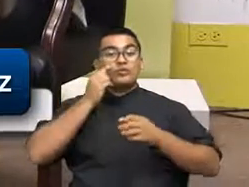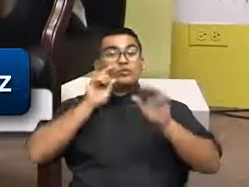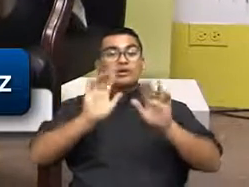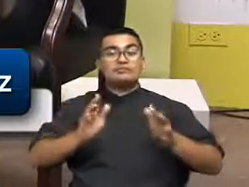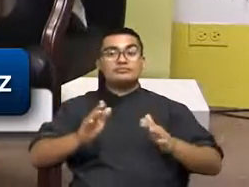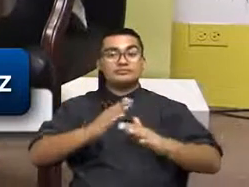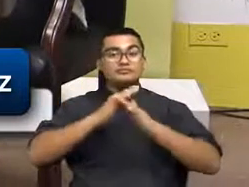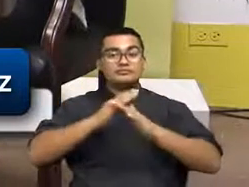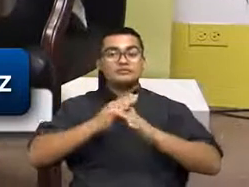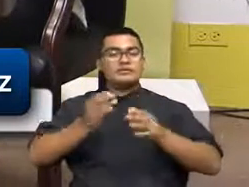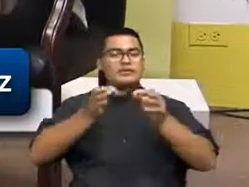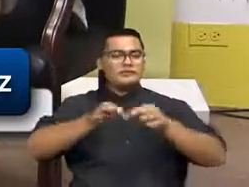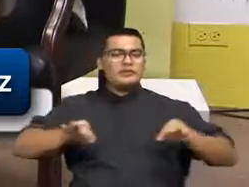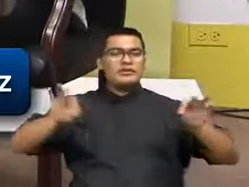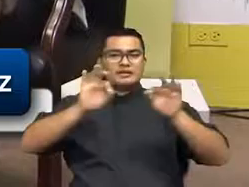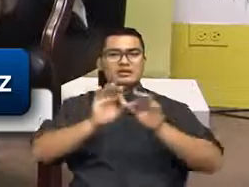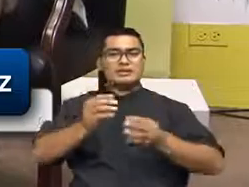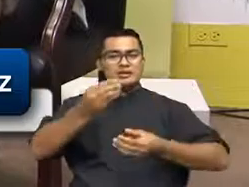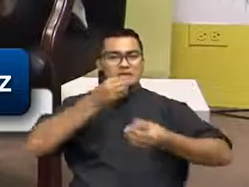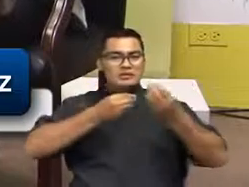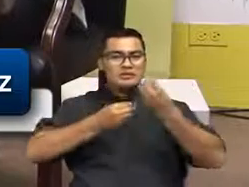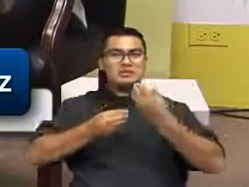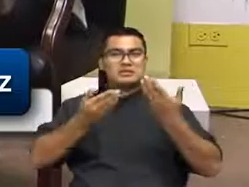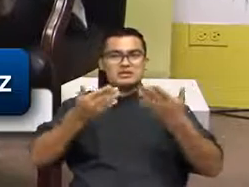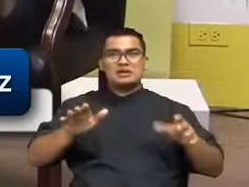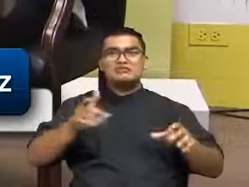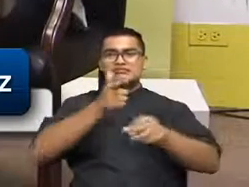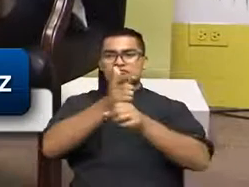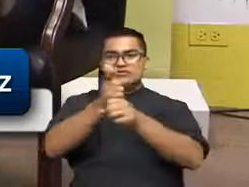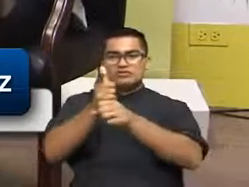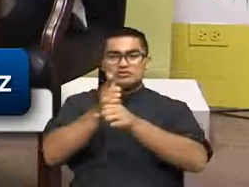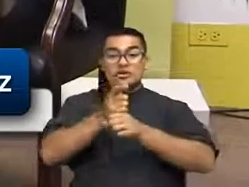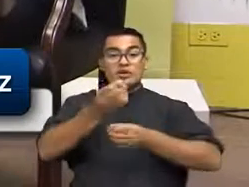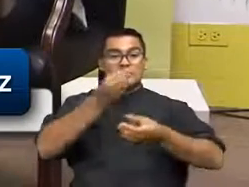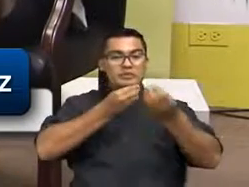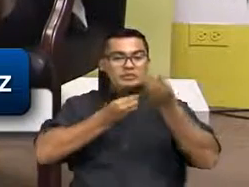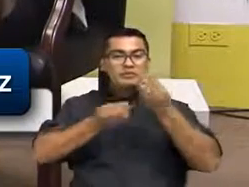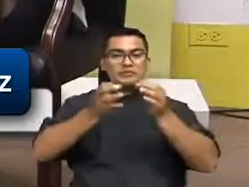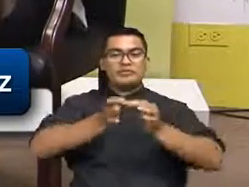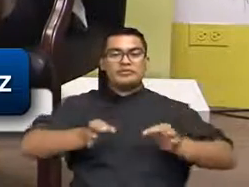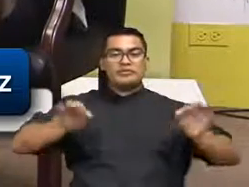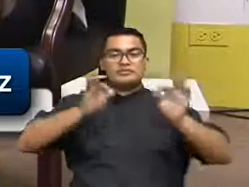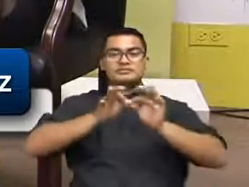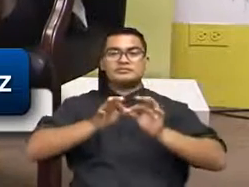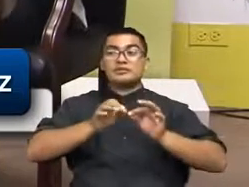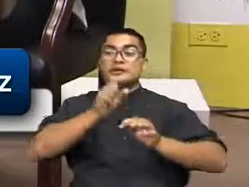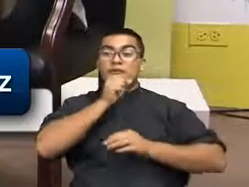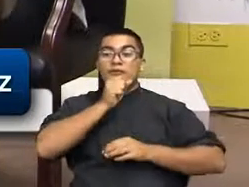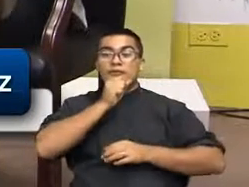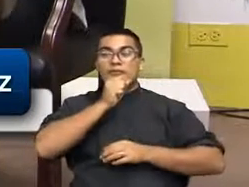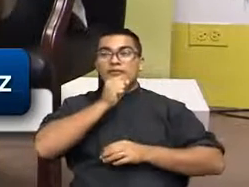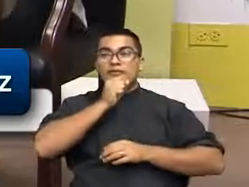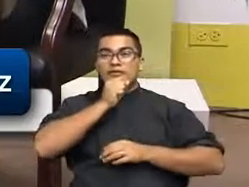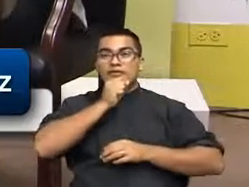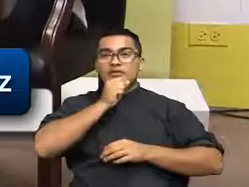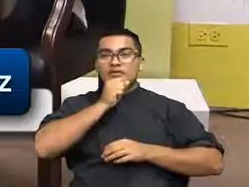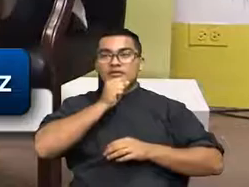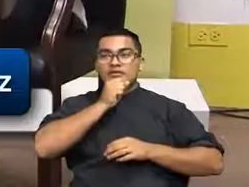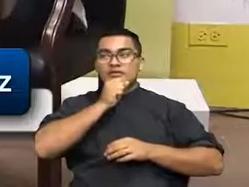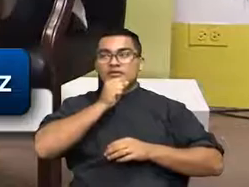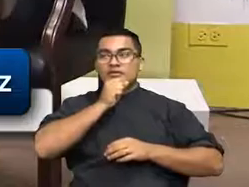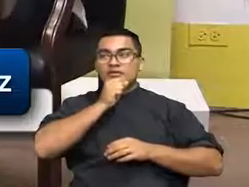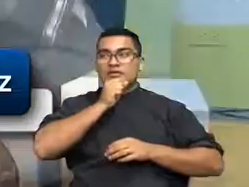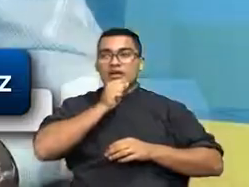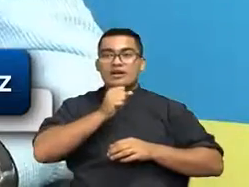importantes. Mirábamos antes, los muchachos de Mater nos ponían algunos alimentos, por ejemplo, y las abuelitas dicen, la remolacha, por